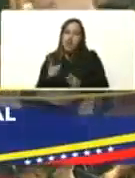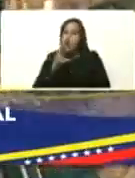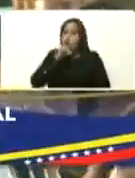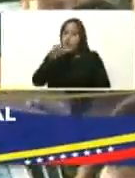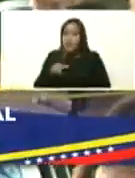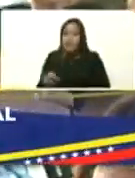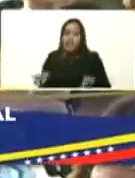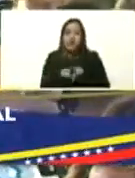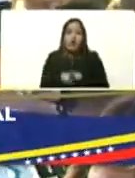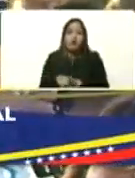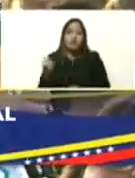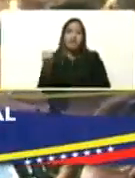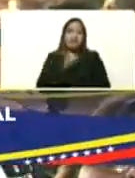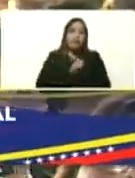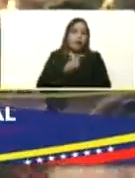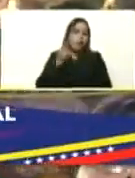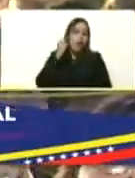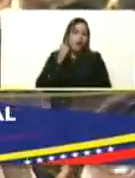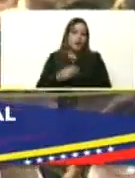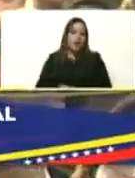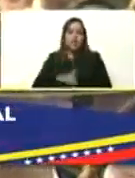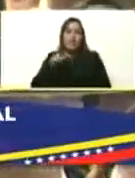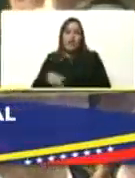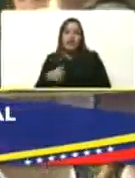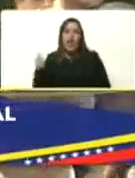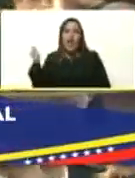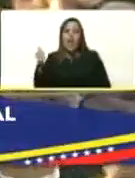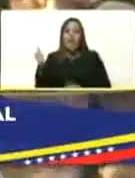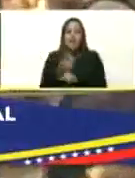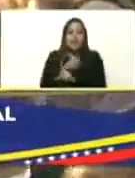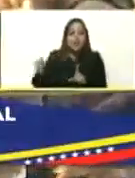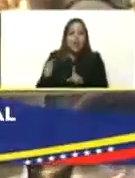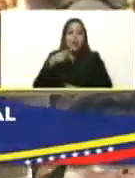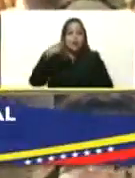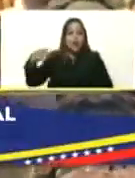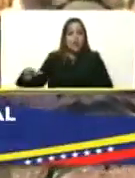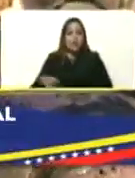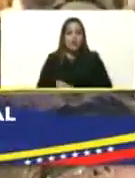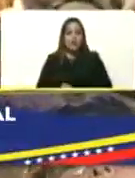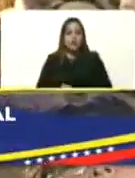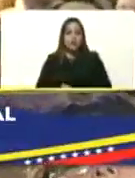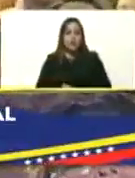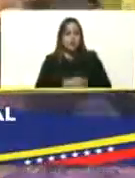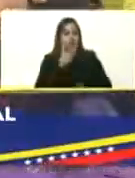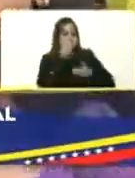Pero también está la violencia política y está, por supuesto,